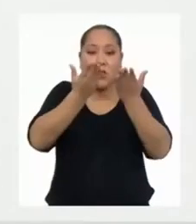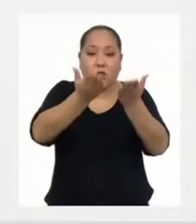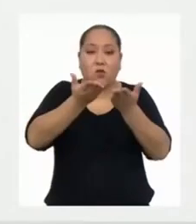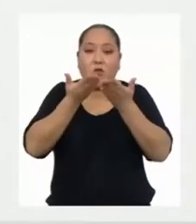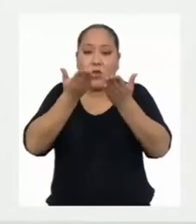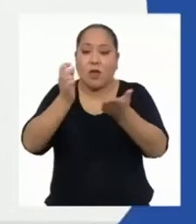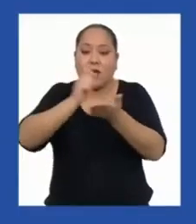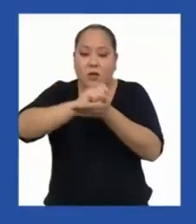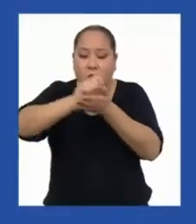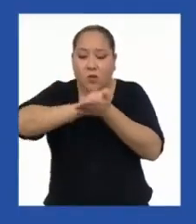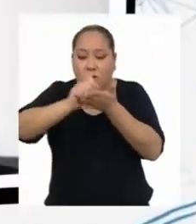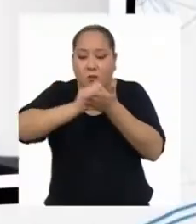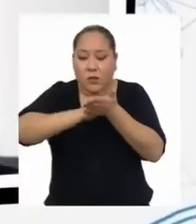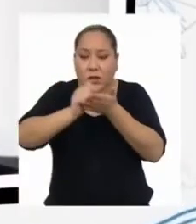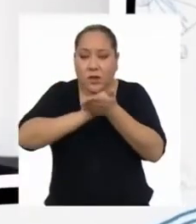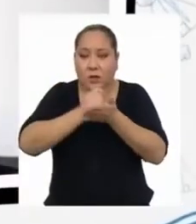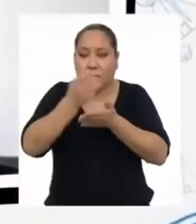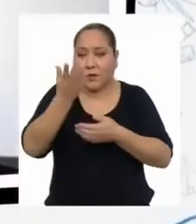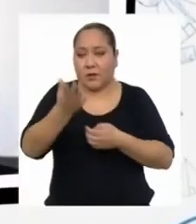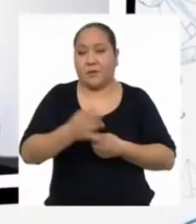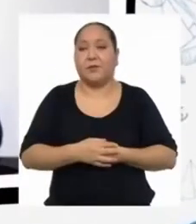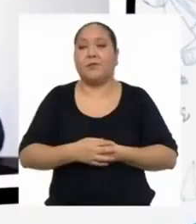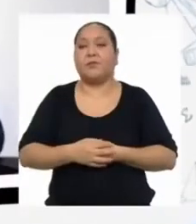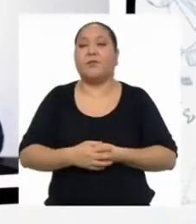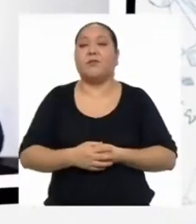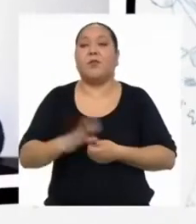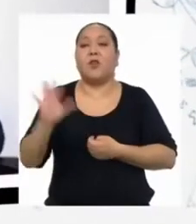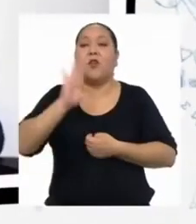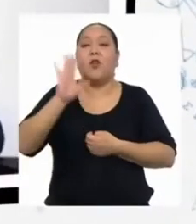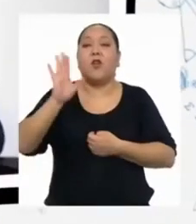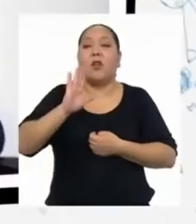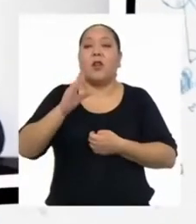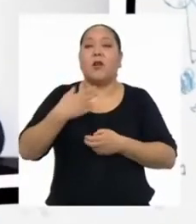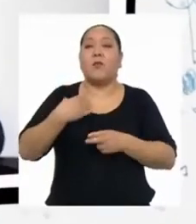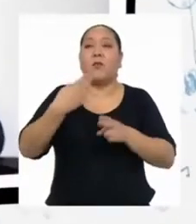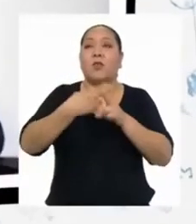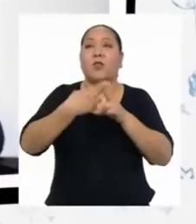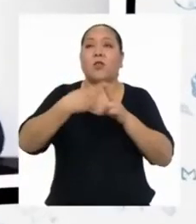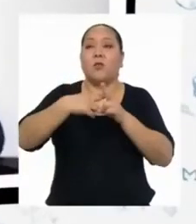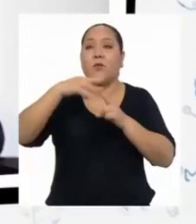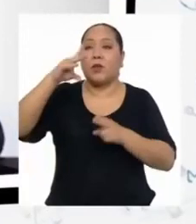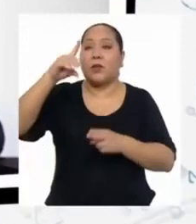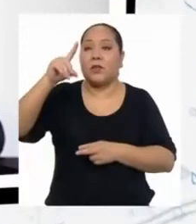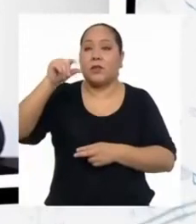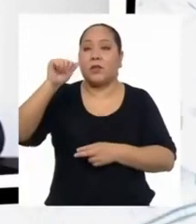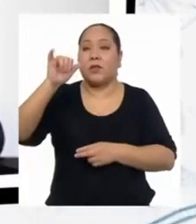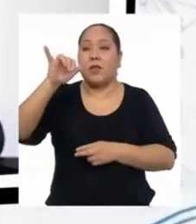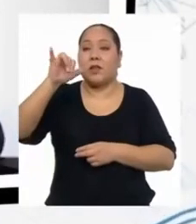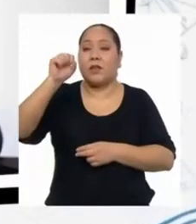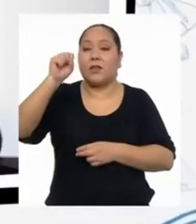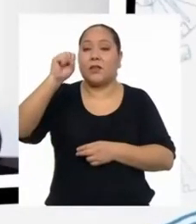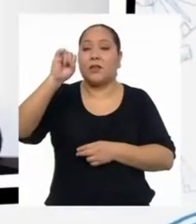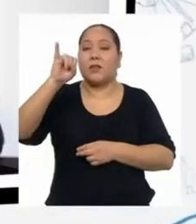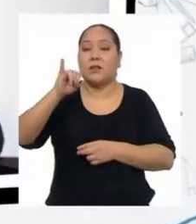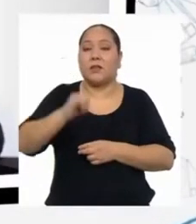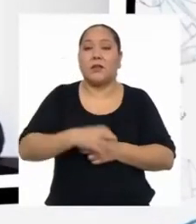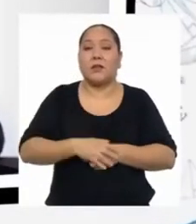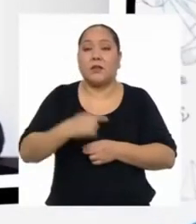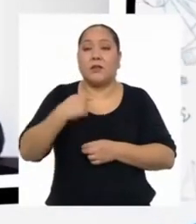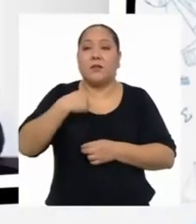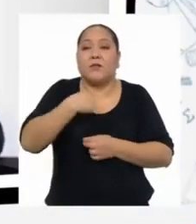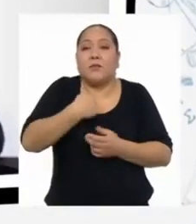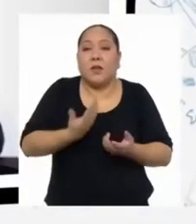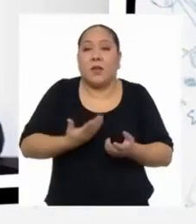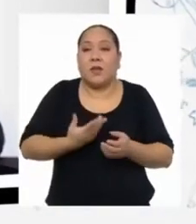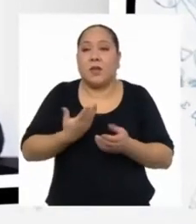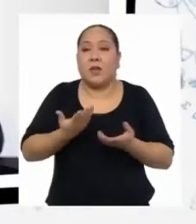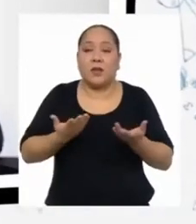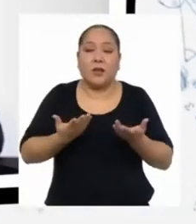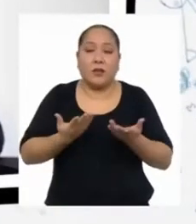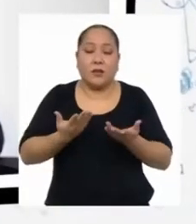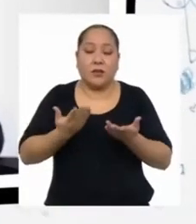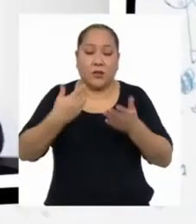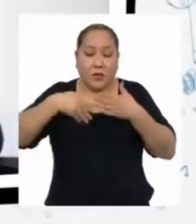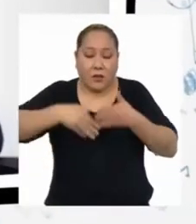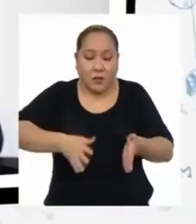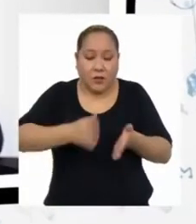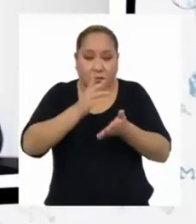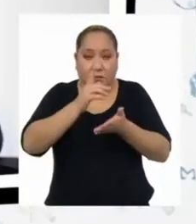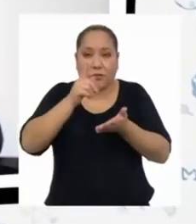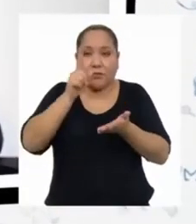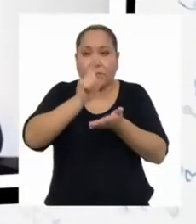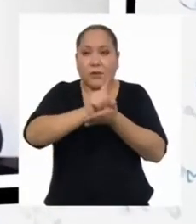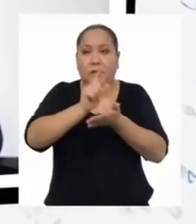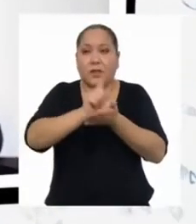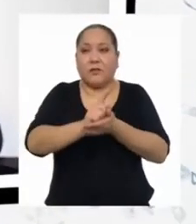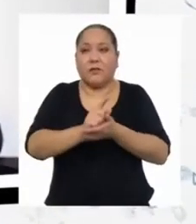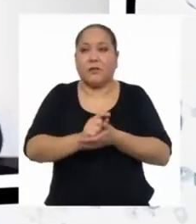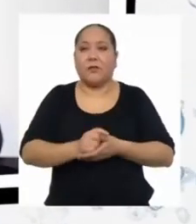redacción de tu texto. Hola, me llamo Daisy y soy de la región Lima. ¿Cuándo sé que